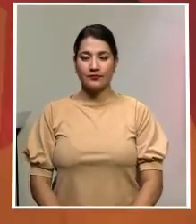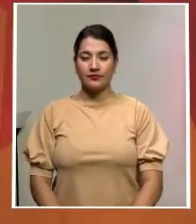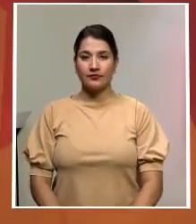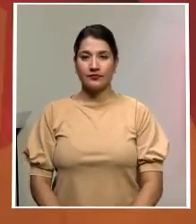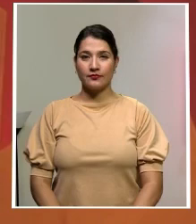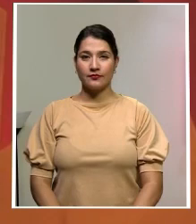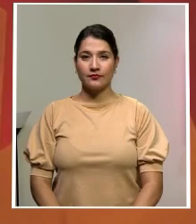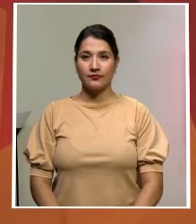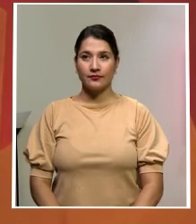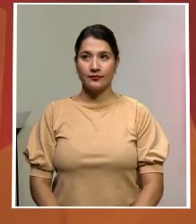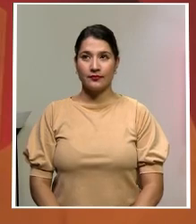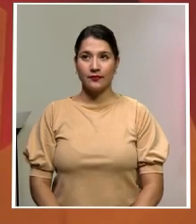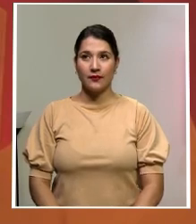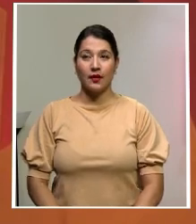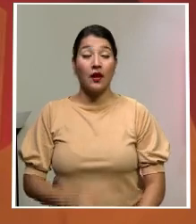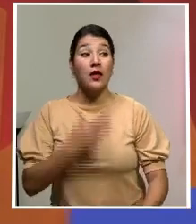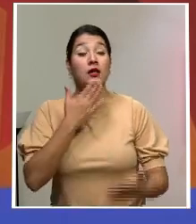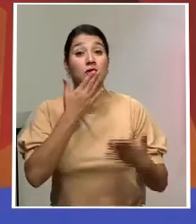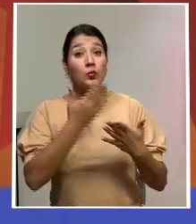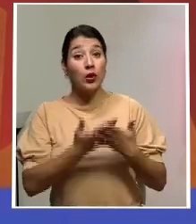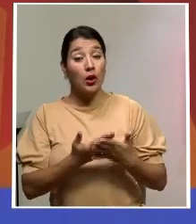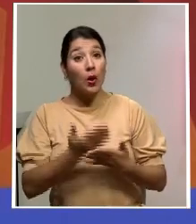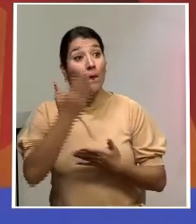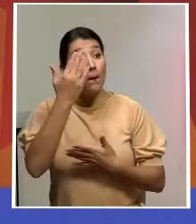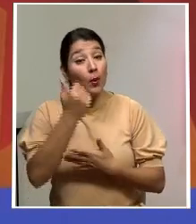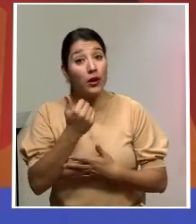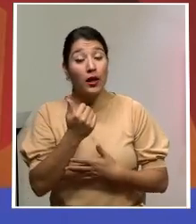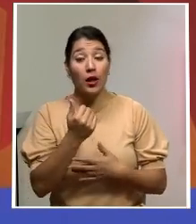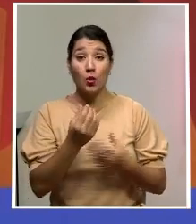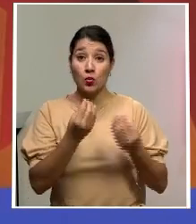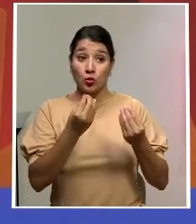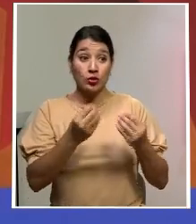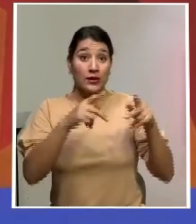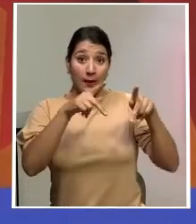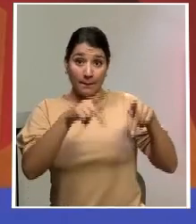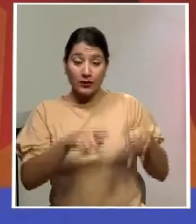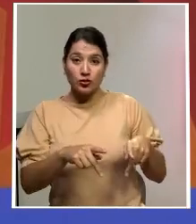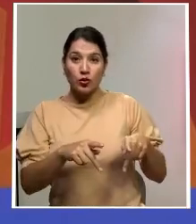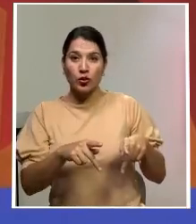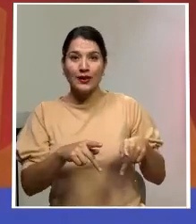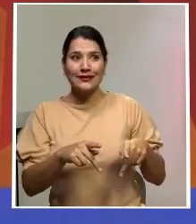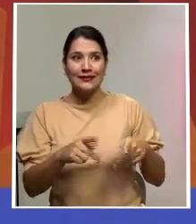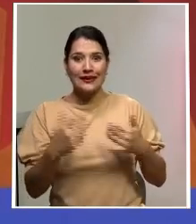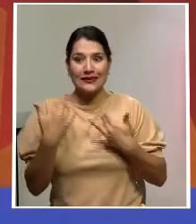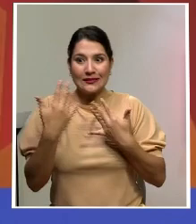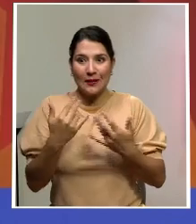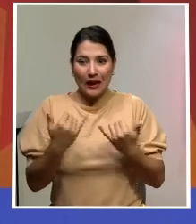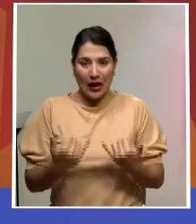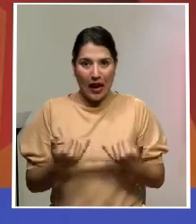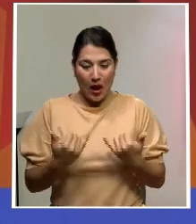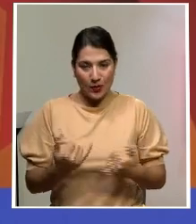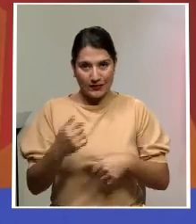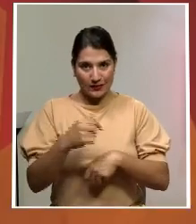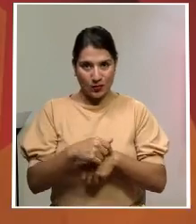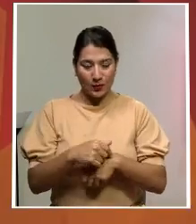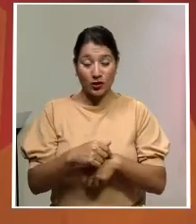Que nos dicen vale la pena porque hay gente por la cual sí estuvo esperando este momento, hay gente que